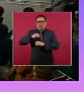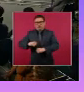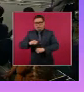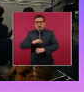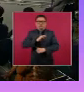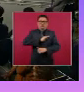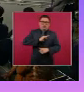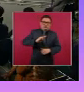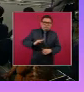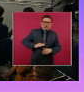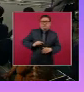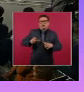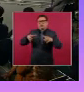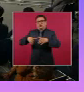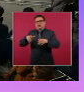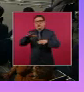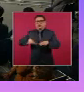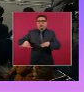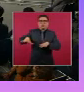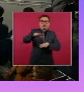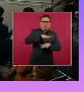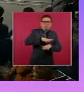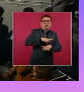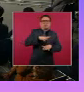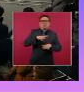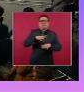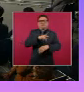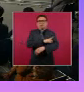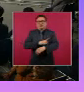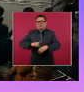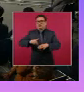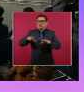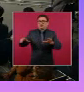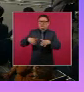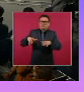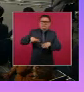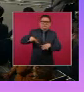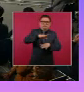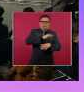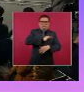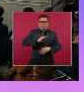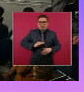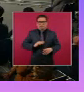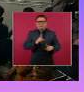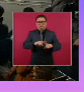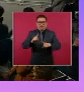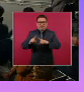municipales, comisariados ejidales, delegados municipales,